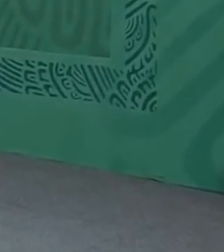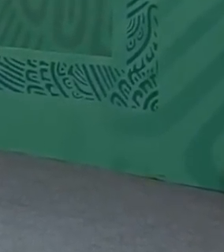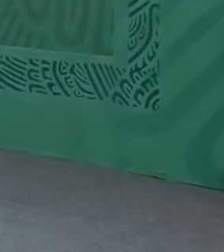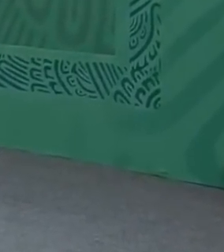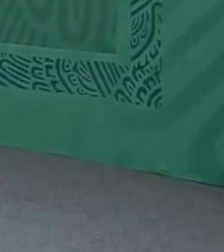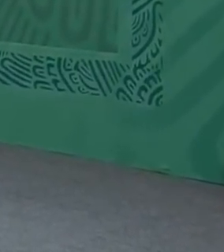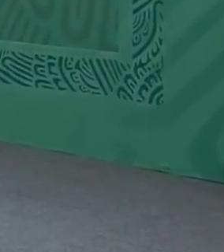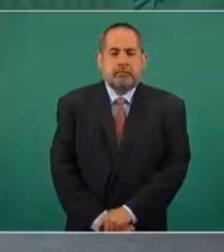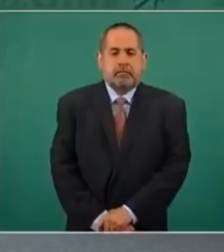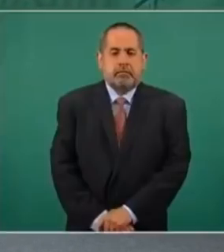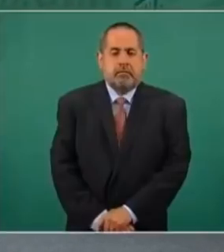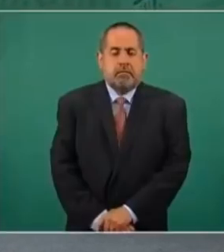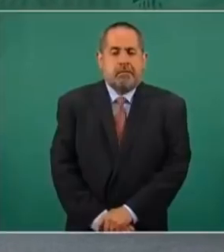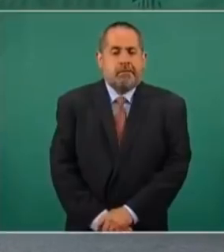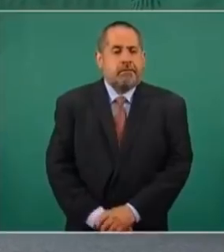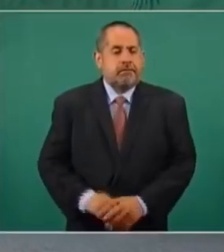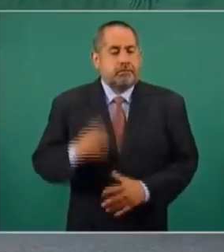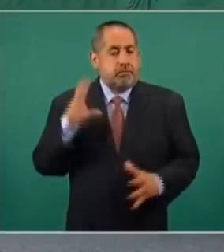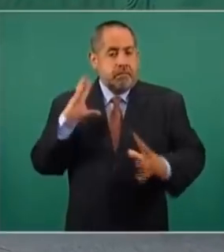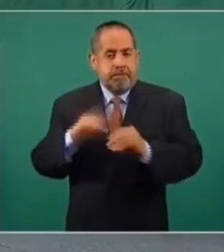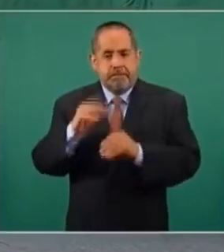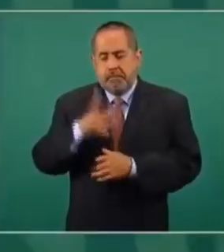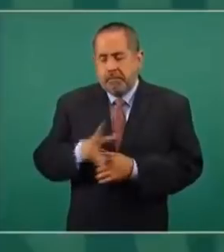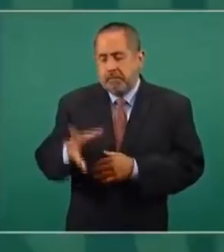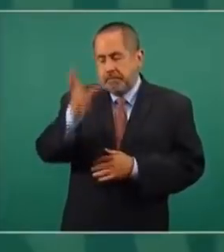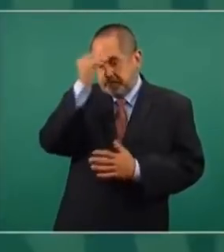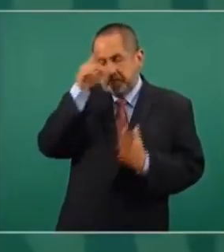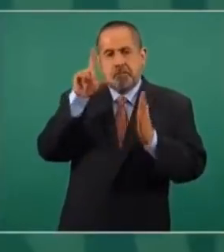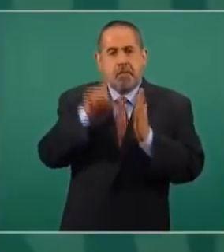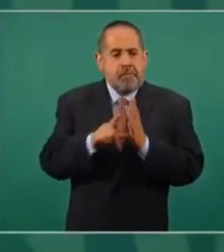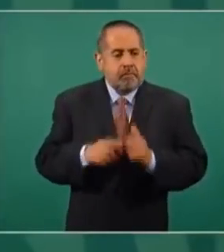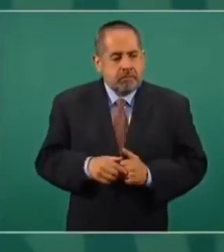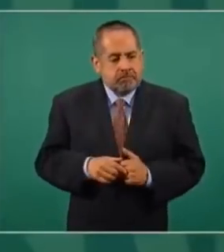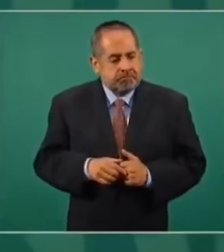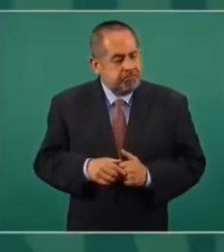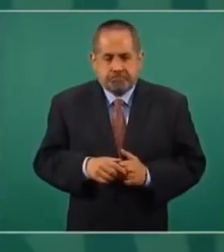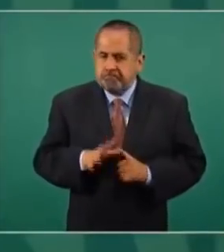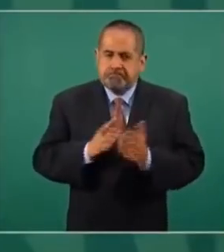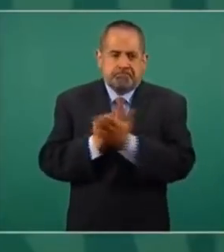Entonces, ¿cuál es la lección de todo esto? Vamos a producir.